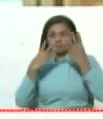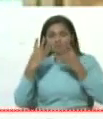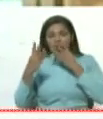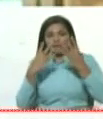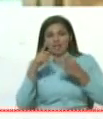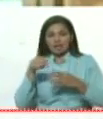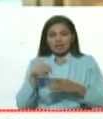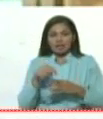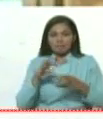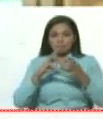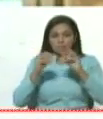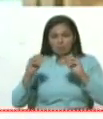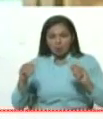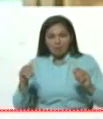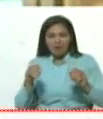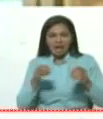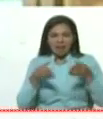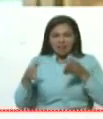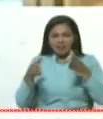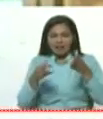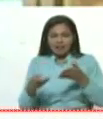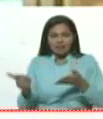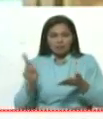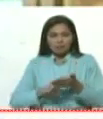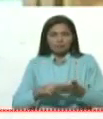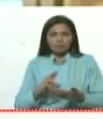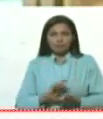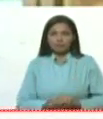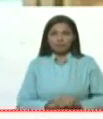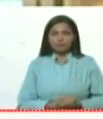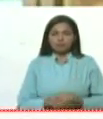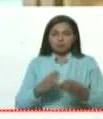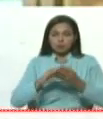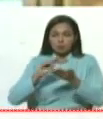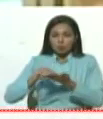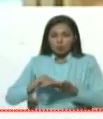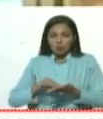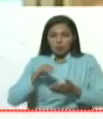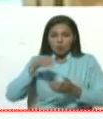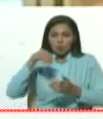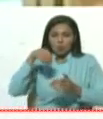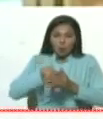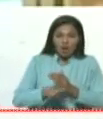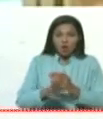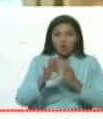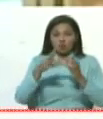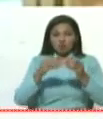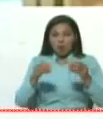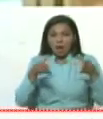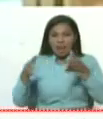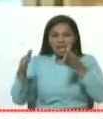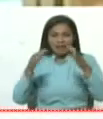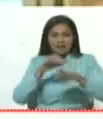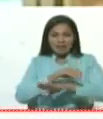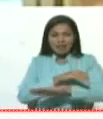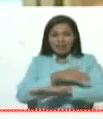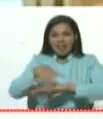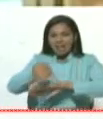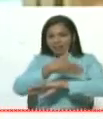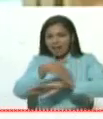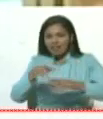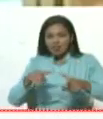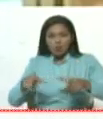Asfalto retomado y multiplicado. Ir a tapar todos los huecos, ir a arreglar todas las calles y avenidas del país.